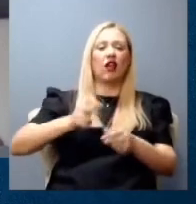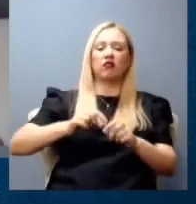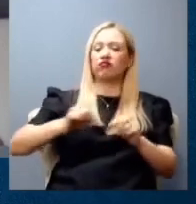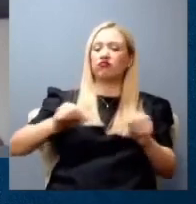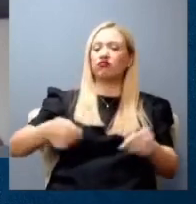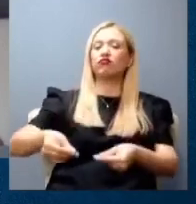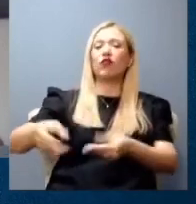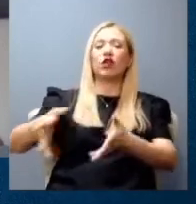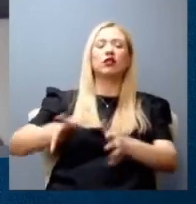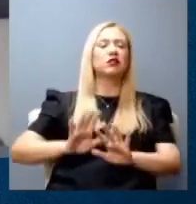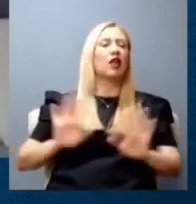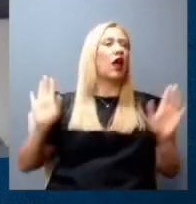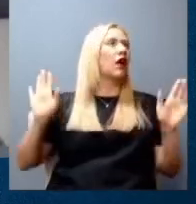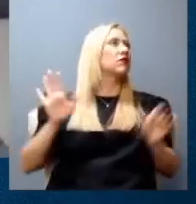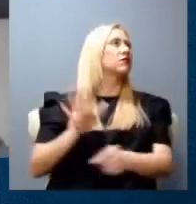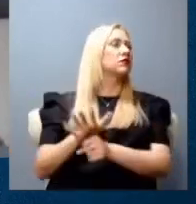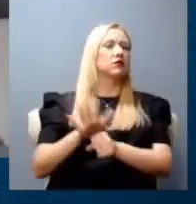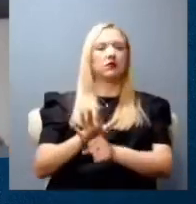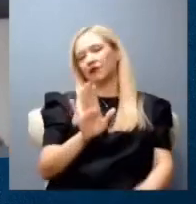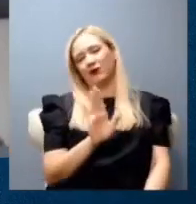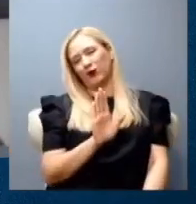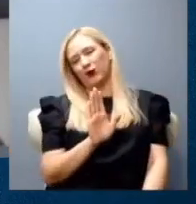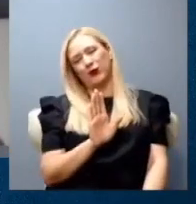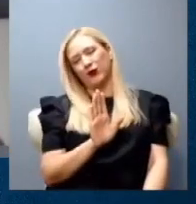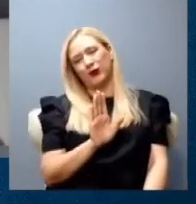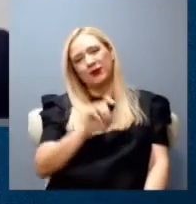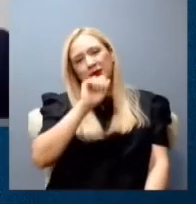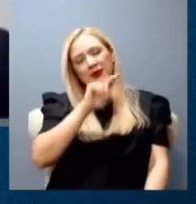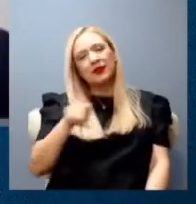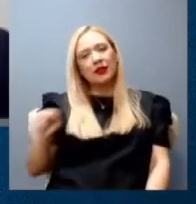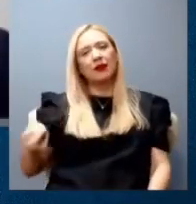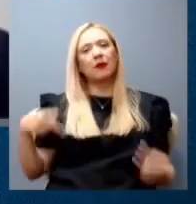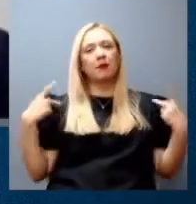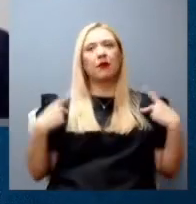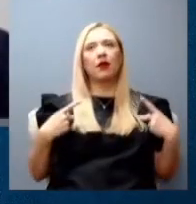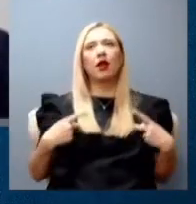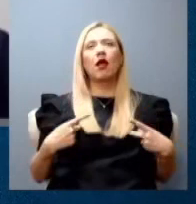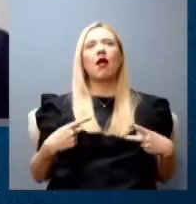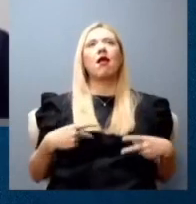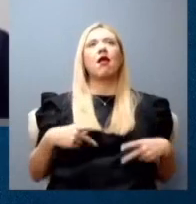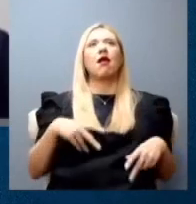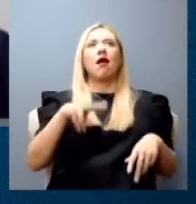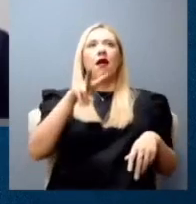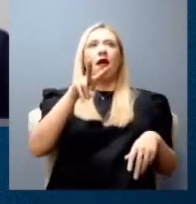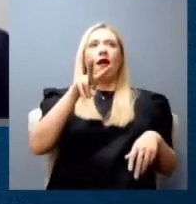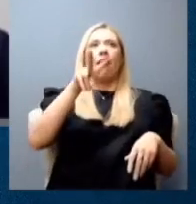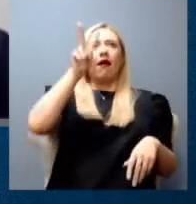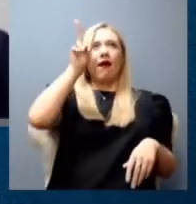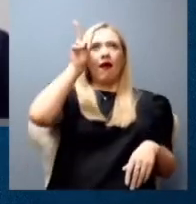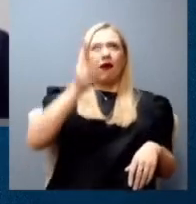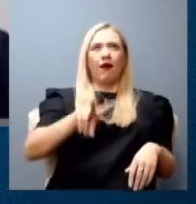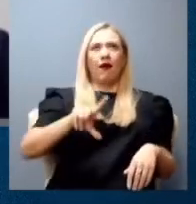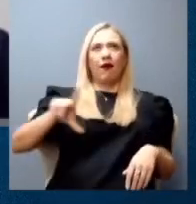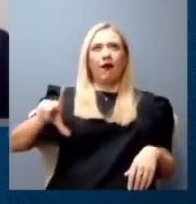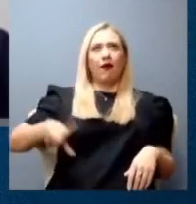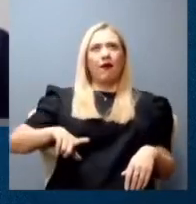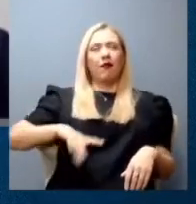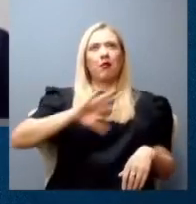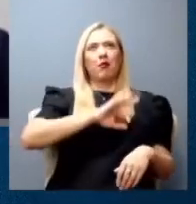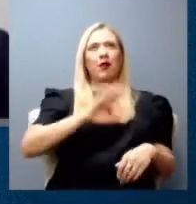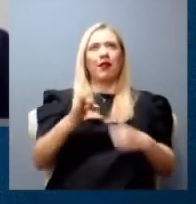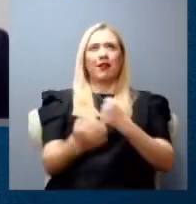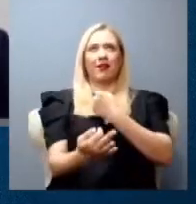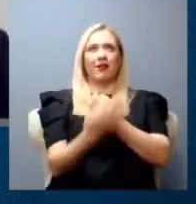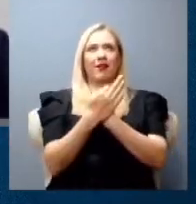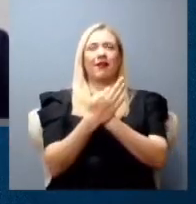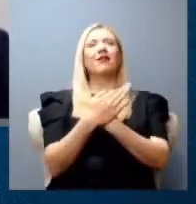también la posibilidad de que la víctima vuelva a confiar en el Estado, como un Estado que es capaz de protegerla,